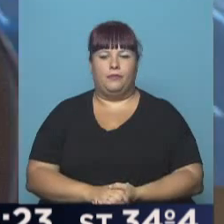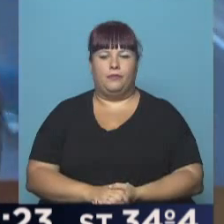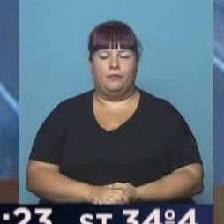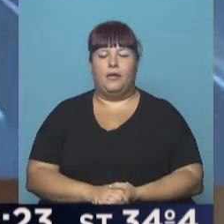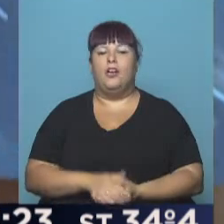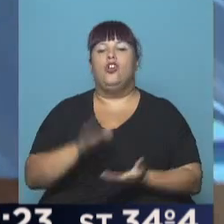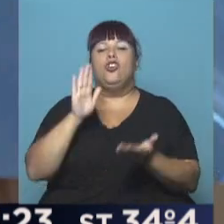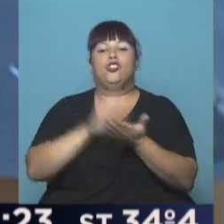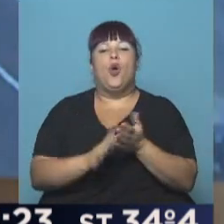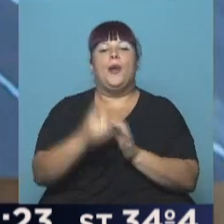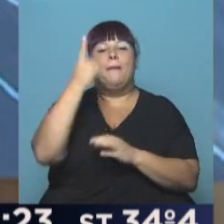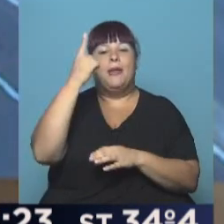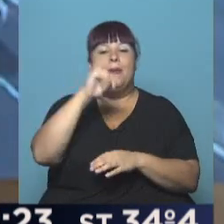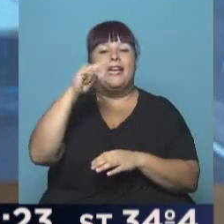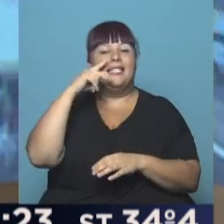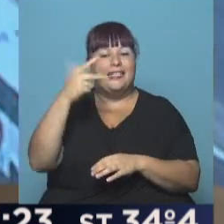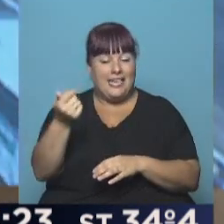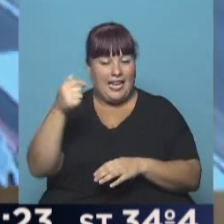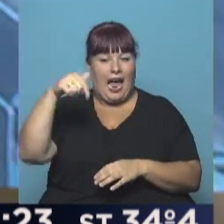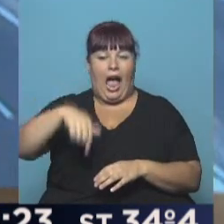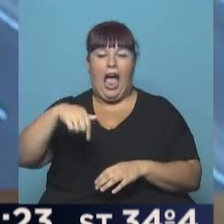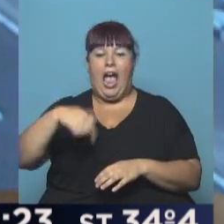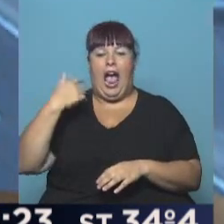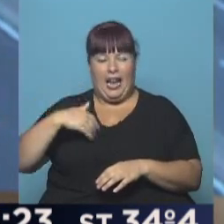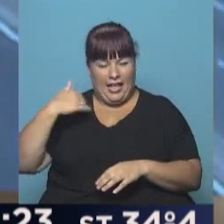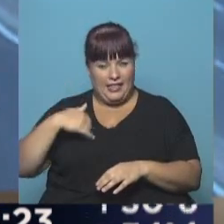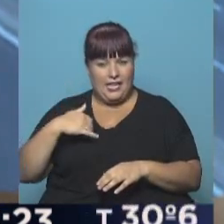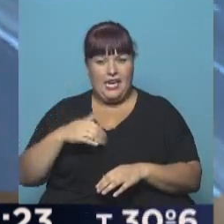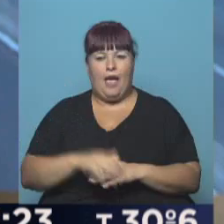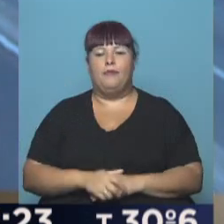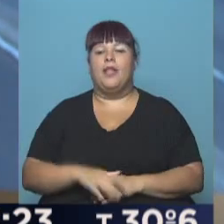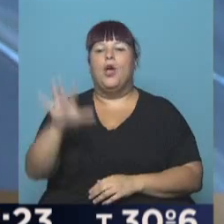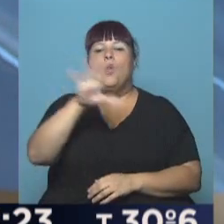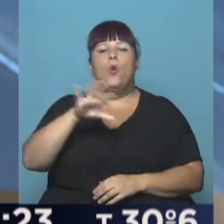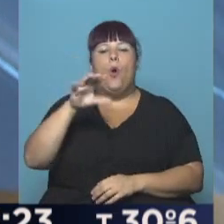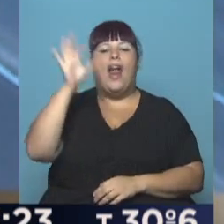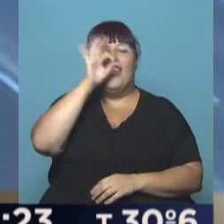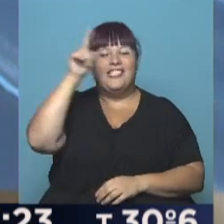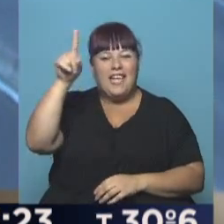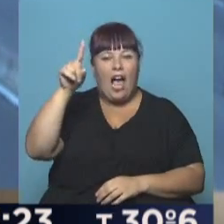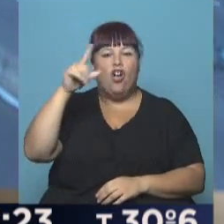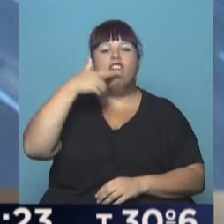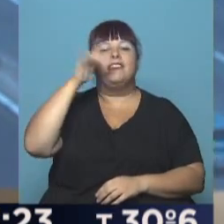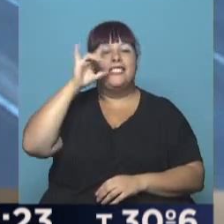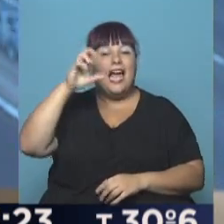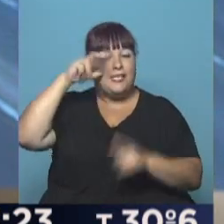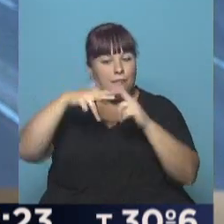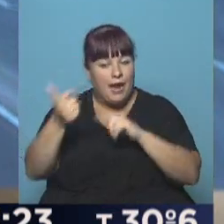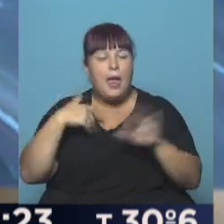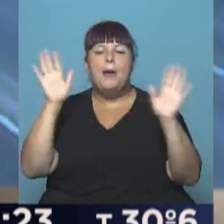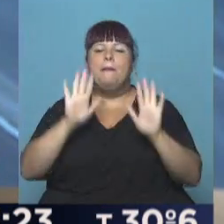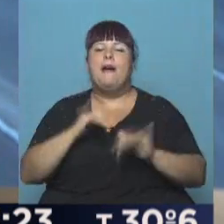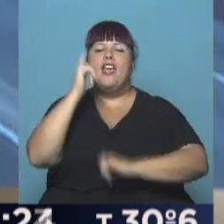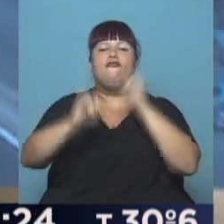a raíz del primer caso de cita registrado en la argentina en la localidad chaqueña de esa españa hemos preparado un